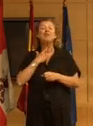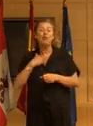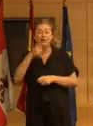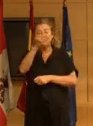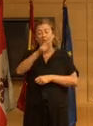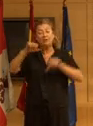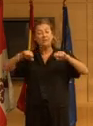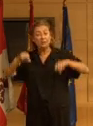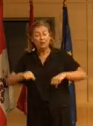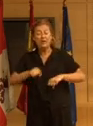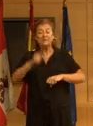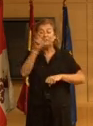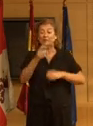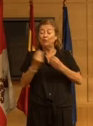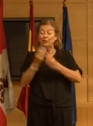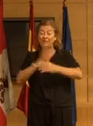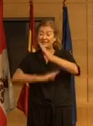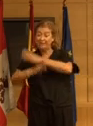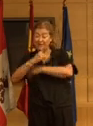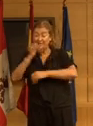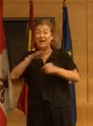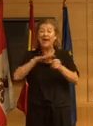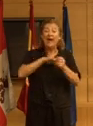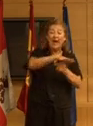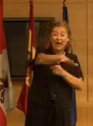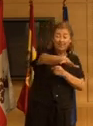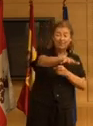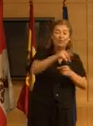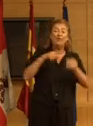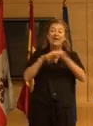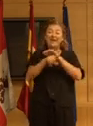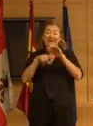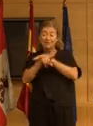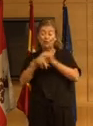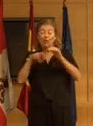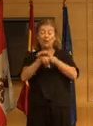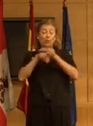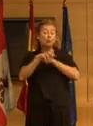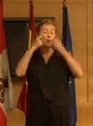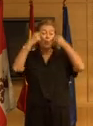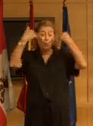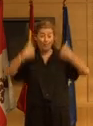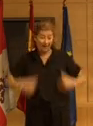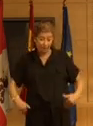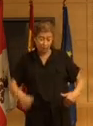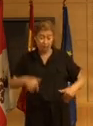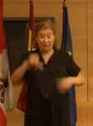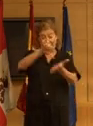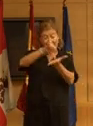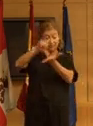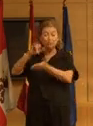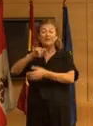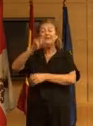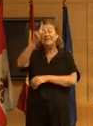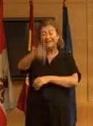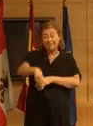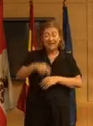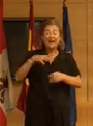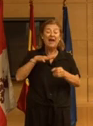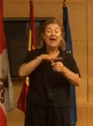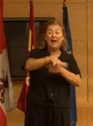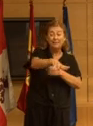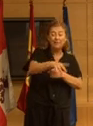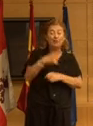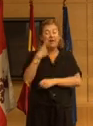personas con discapacidad, también del ámbito de la gestión de recursos humanos y gestión de centro, y también del ámbito de